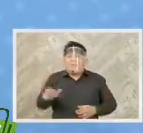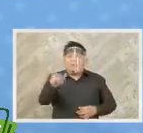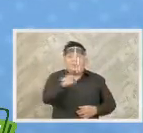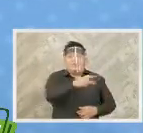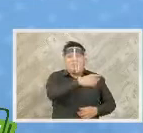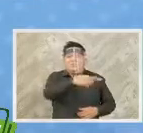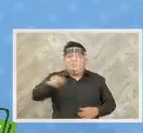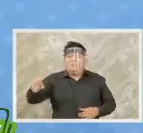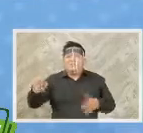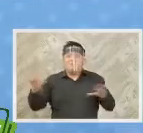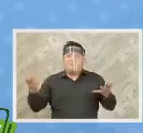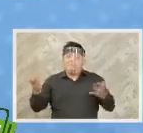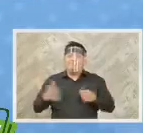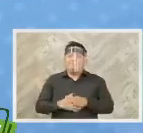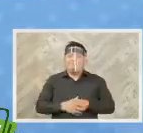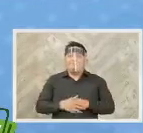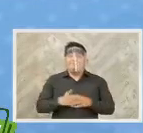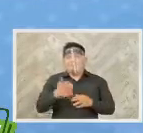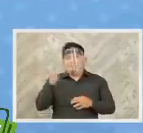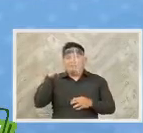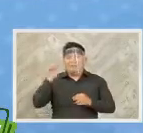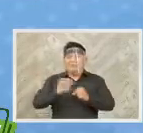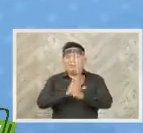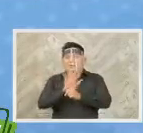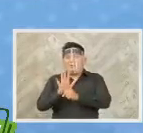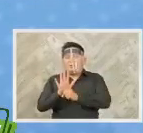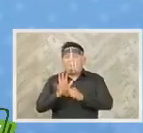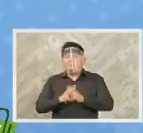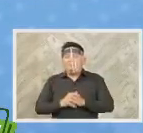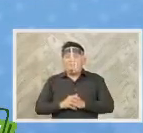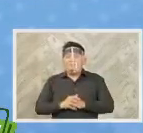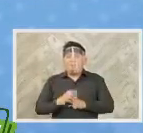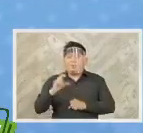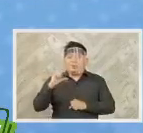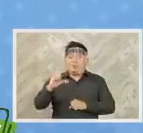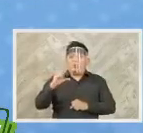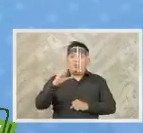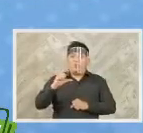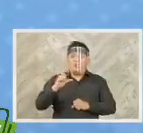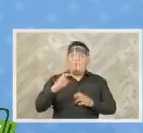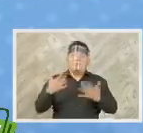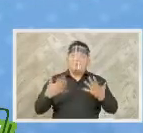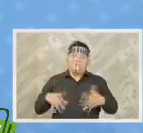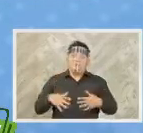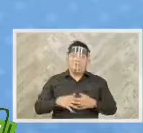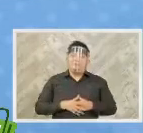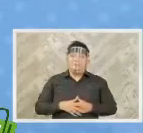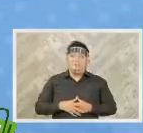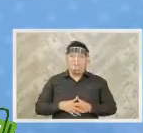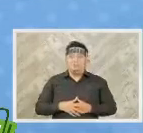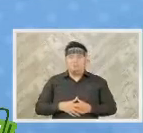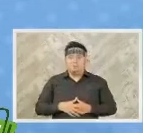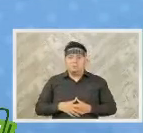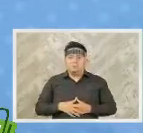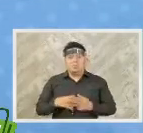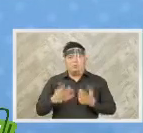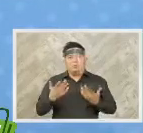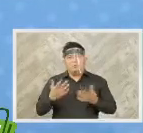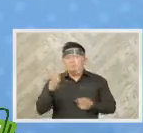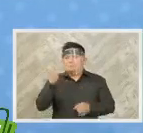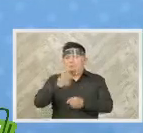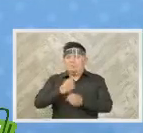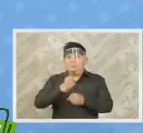normal en marco de una pandemia. En ese primer momento en donde Cúcuta llegó a tener un índice de desempleo del